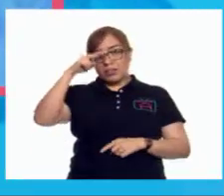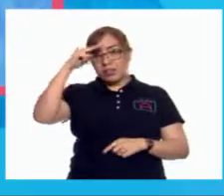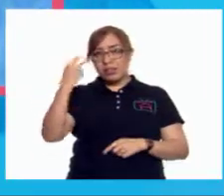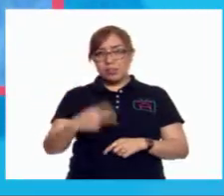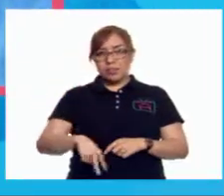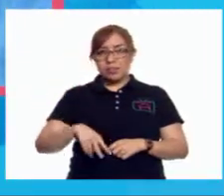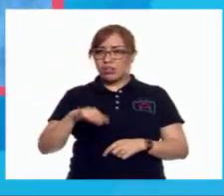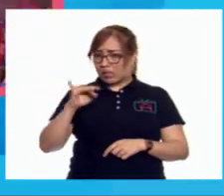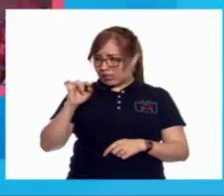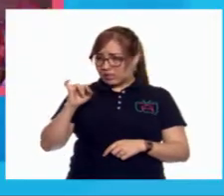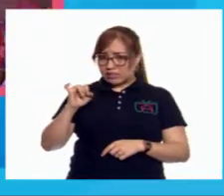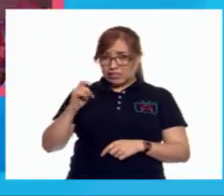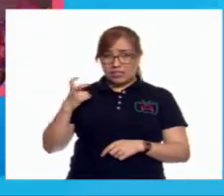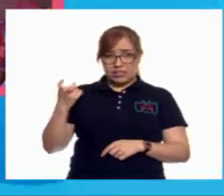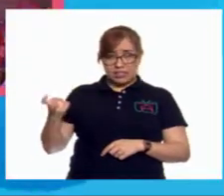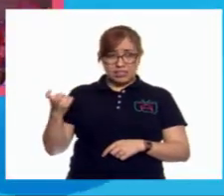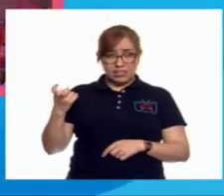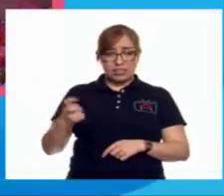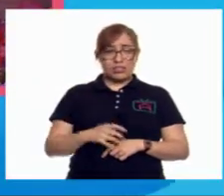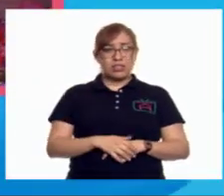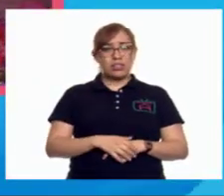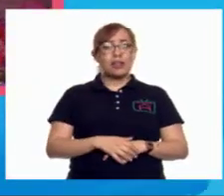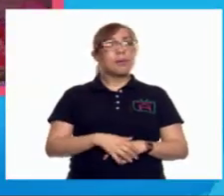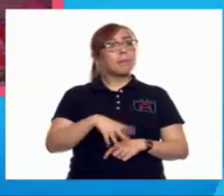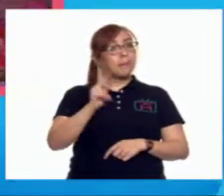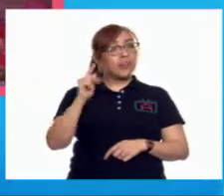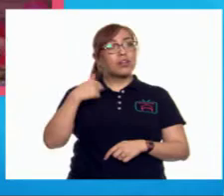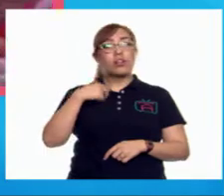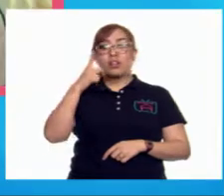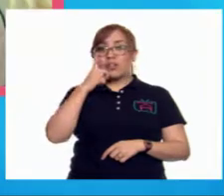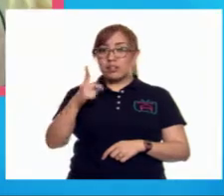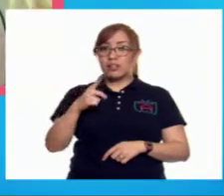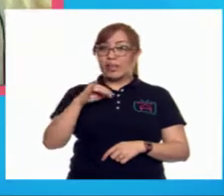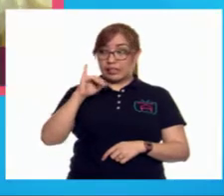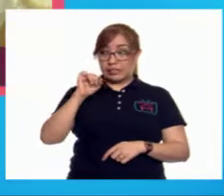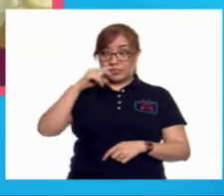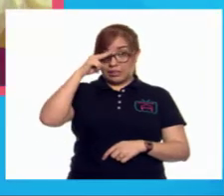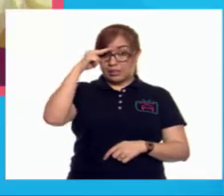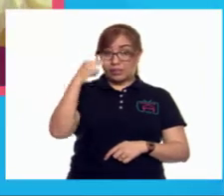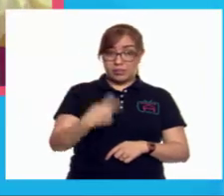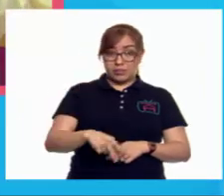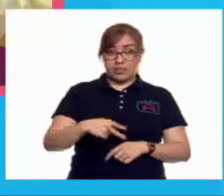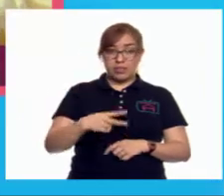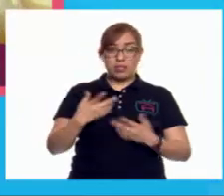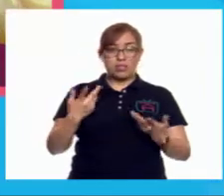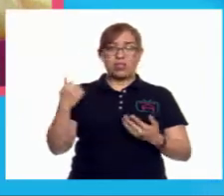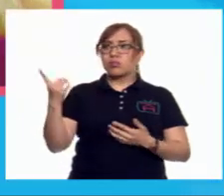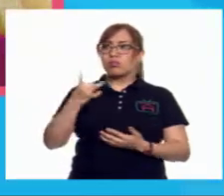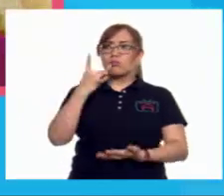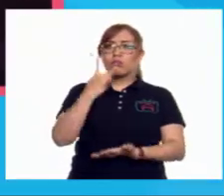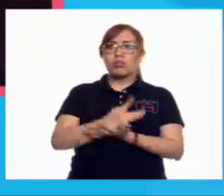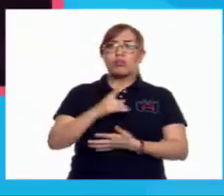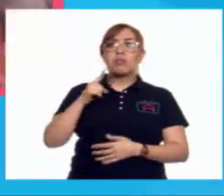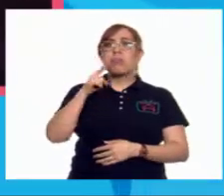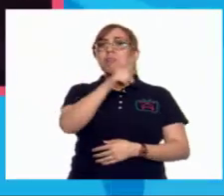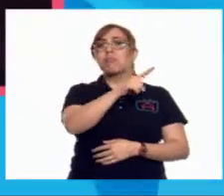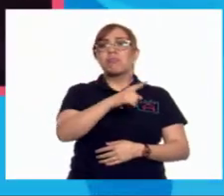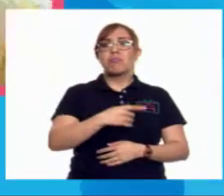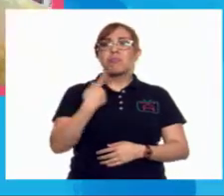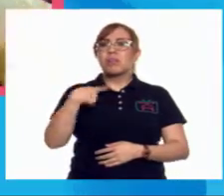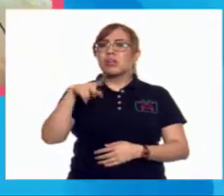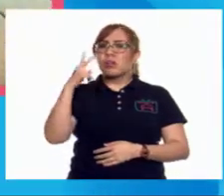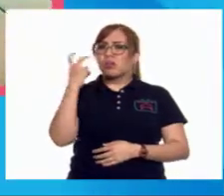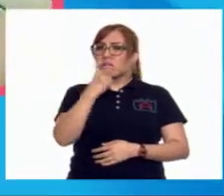Es de la selección, ¿no? Pero yo le pregunté si era de la selección mexicana. Usted nada más me la señalaste. Pues, ¿qué quieres que haga? Aparte es